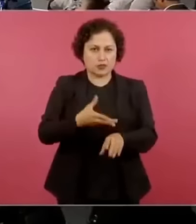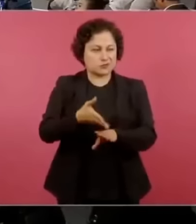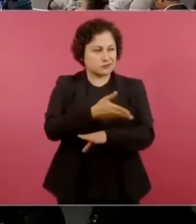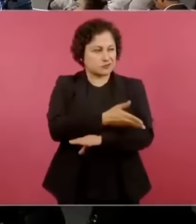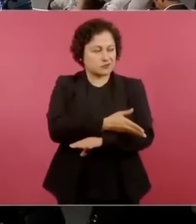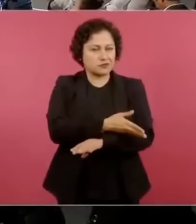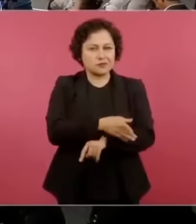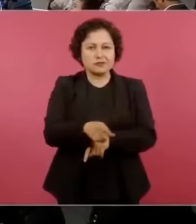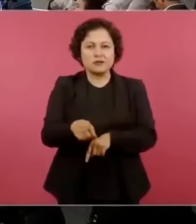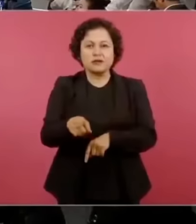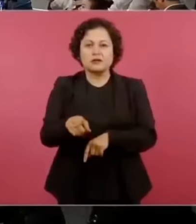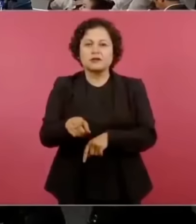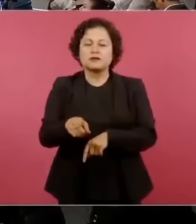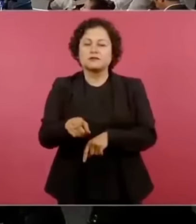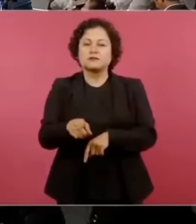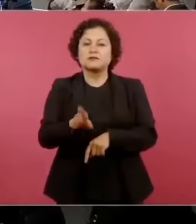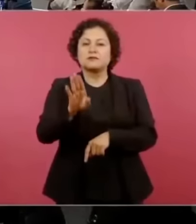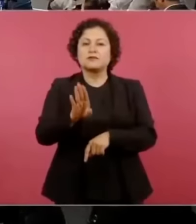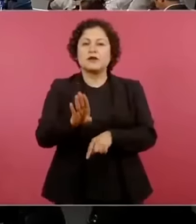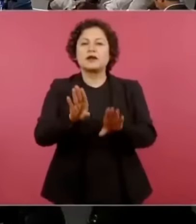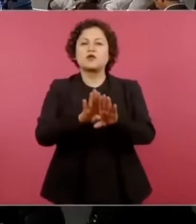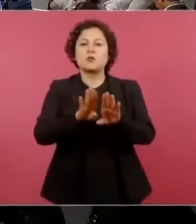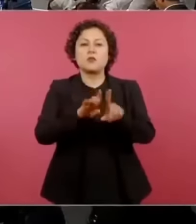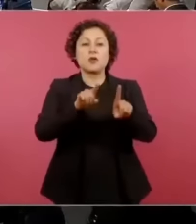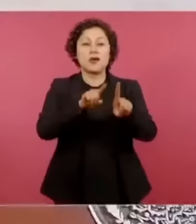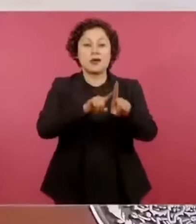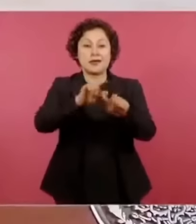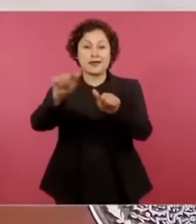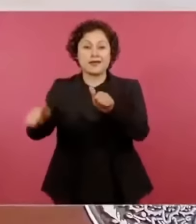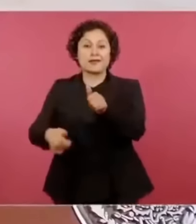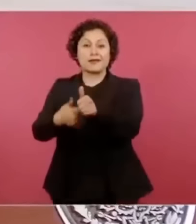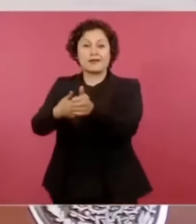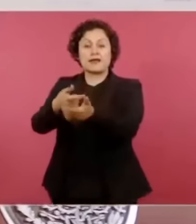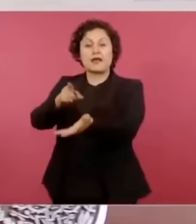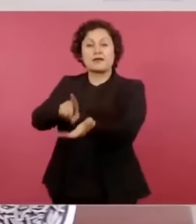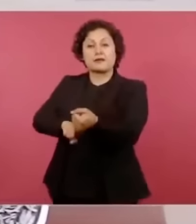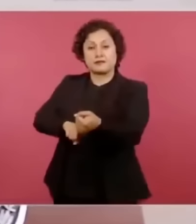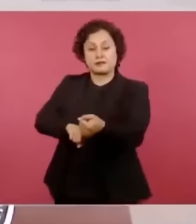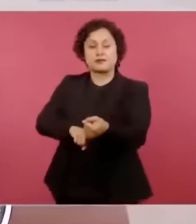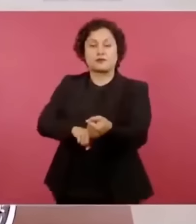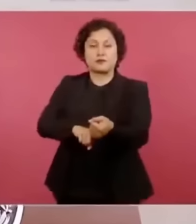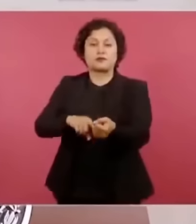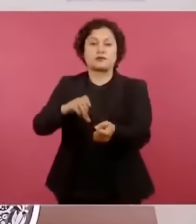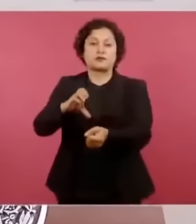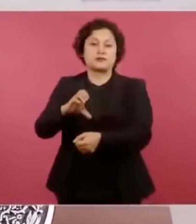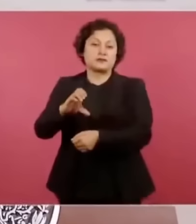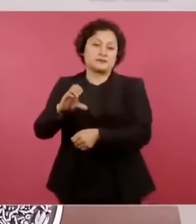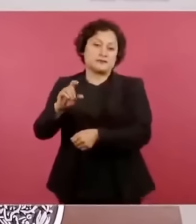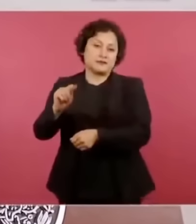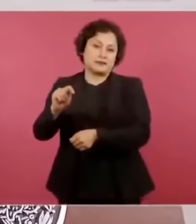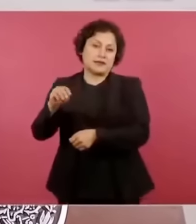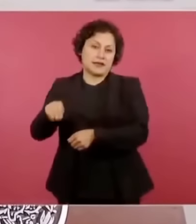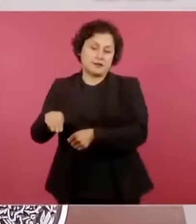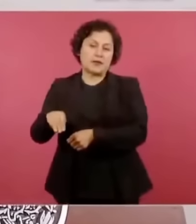Era como asesor de la CTM y luego fue gobernador de Zacatecas.